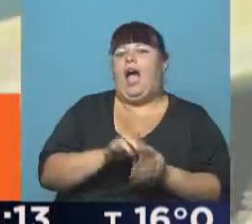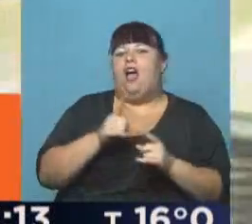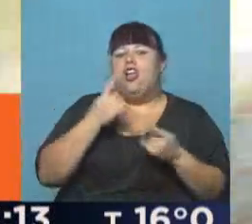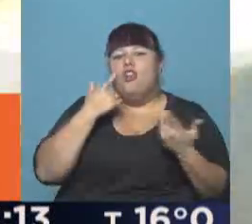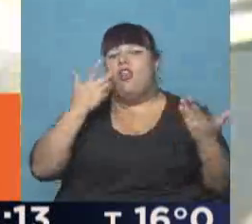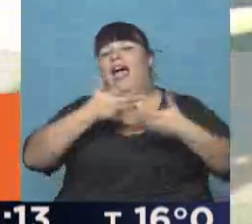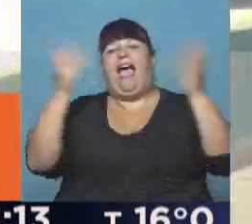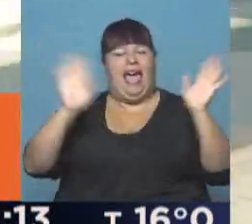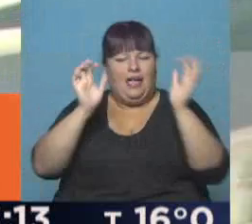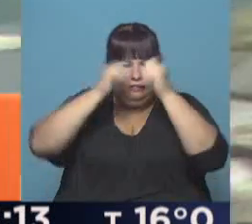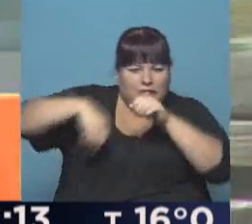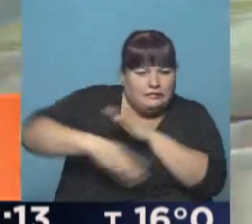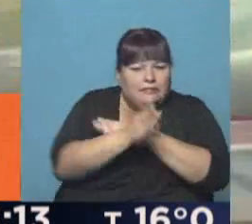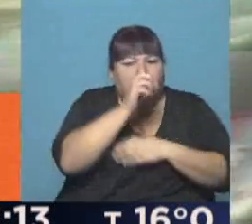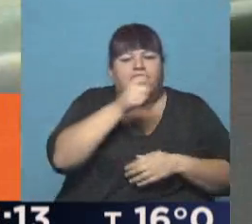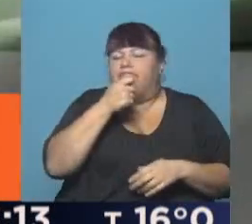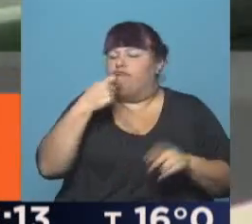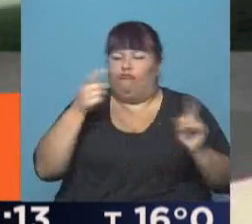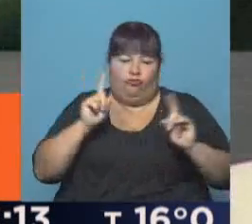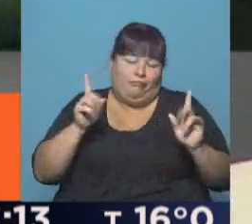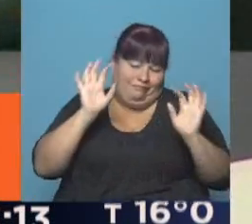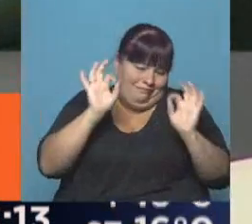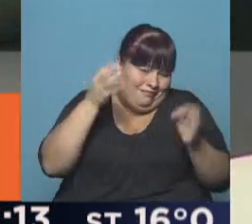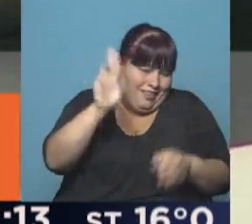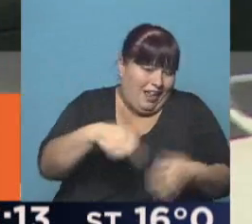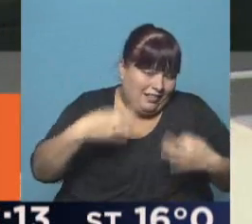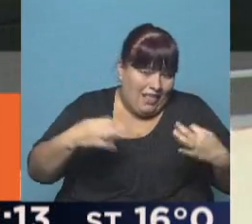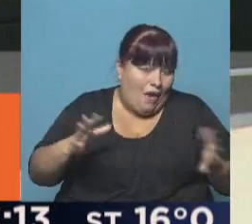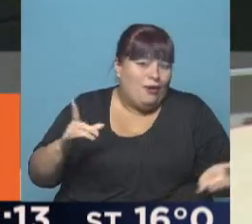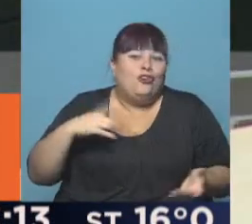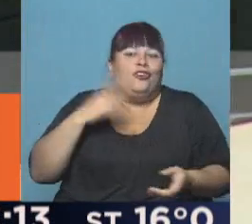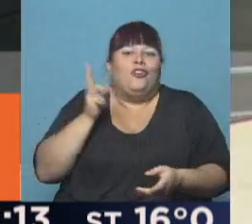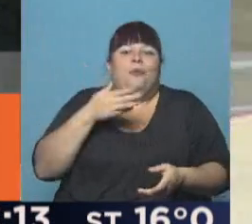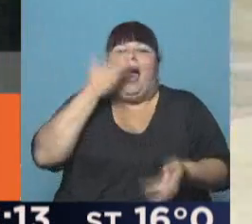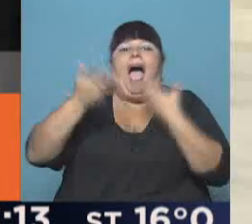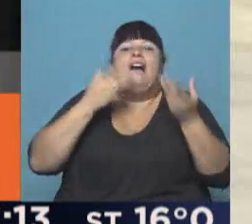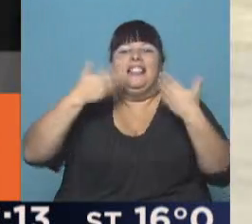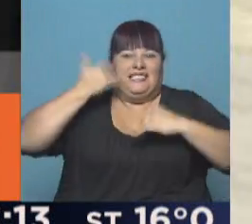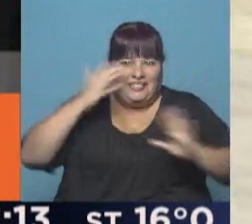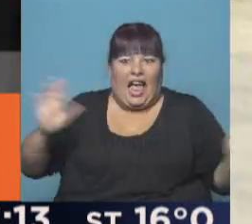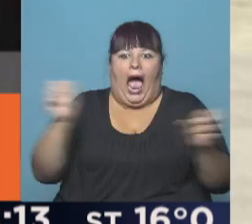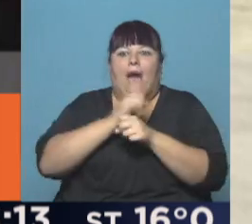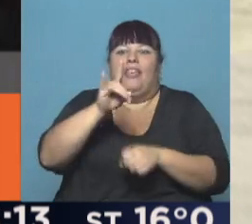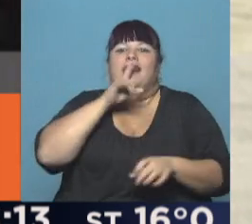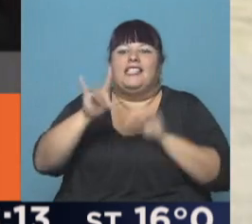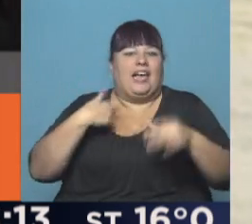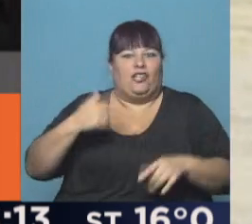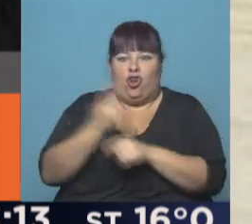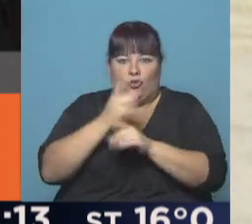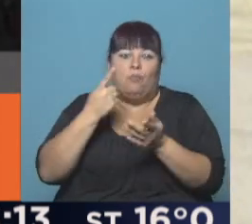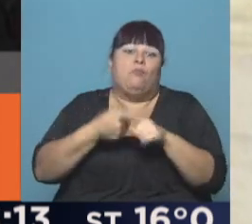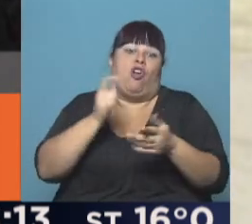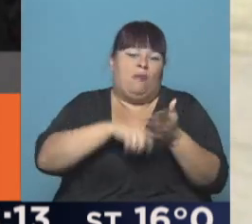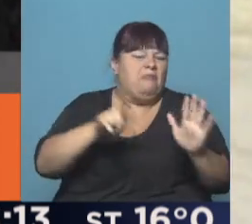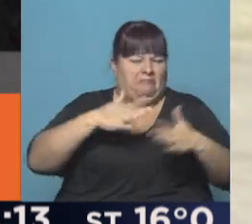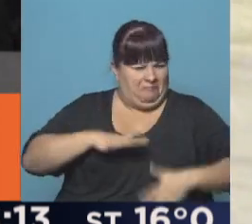se mostró, no quiso hablar con la prensa y es algo lógico. Todavía no puede él declarar que es el entrenador de la selección argentina, pero quédense